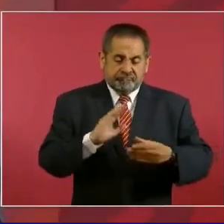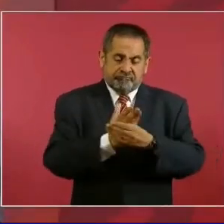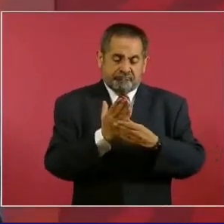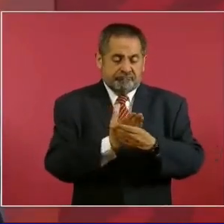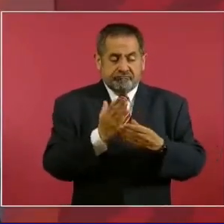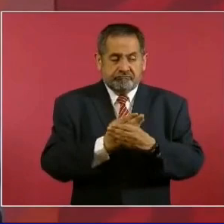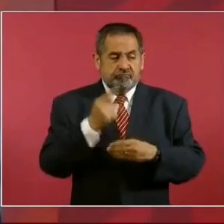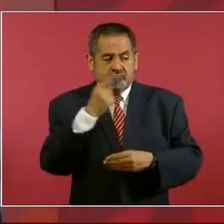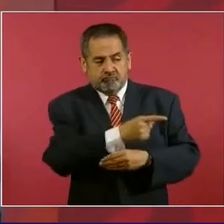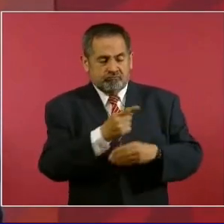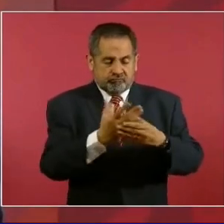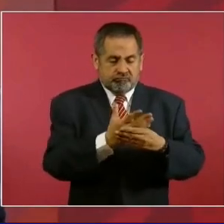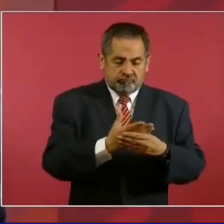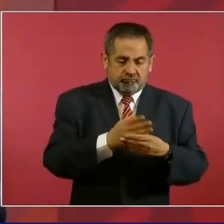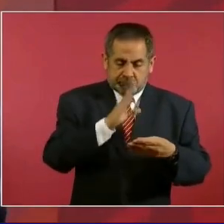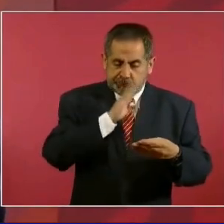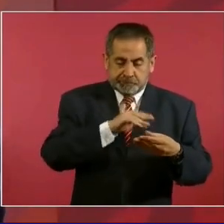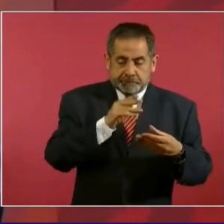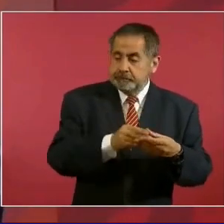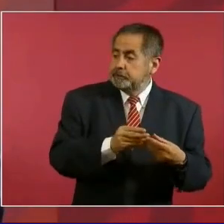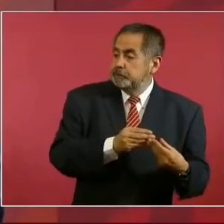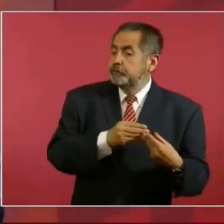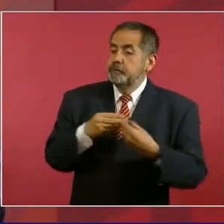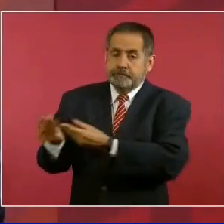no se llevó a cabo